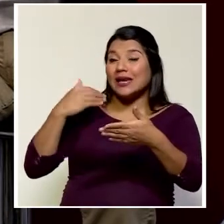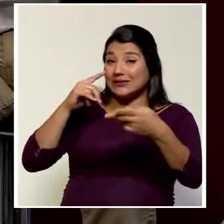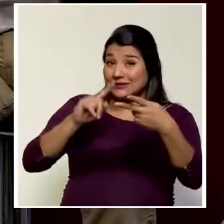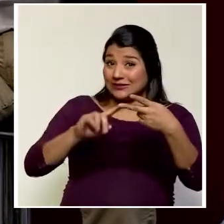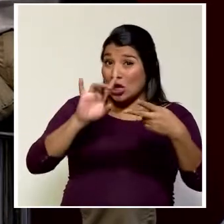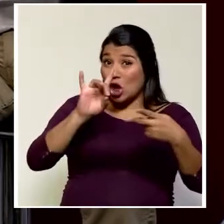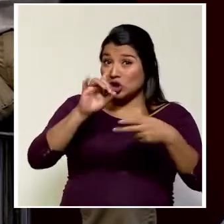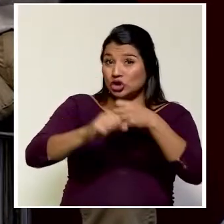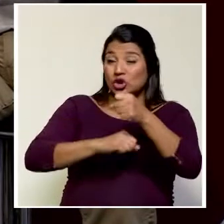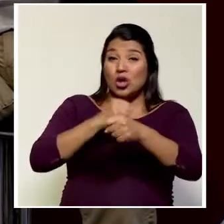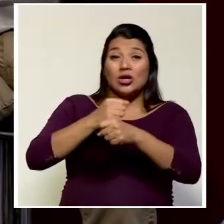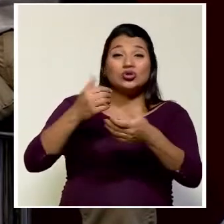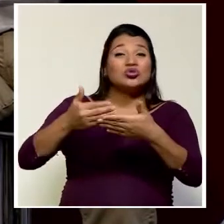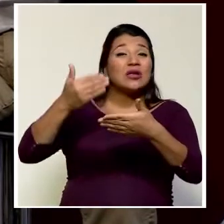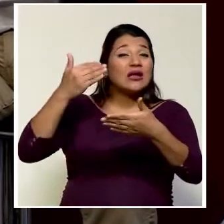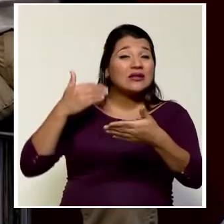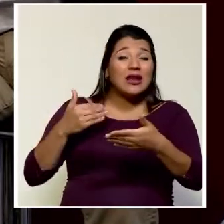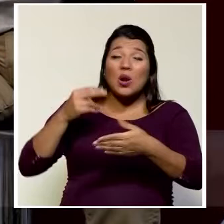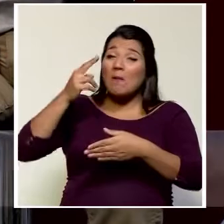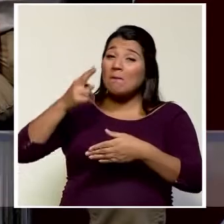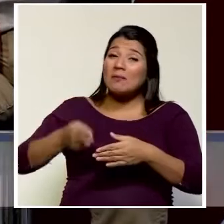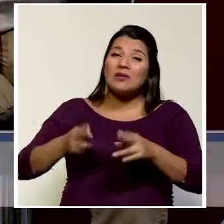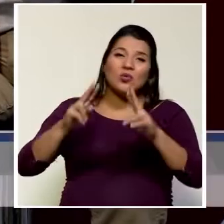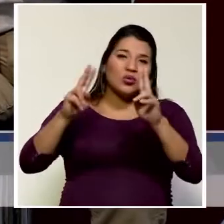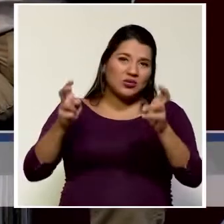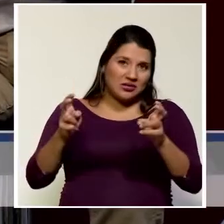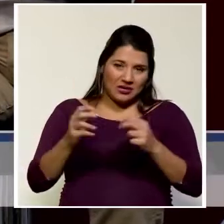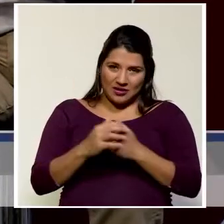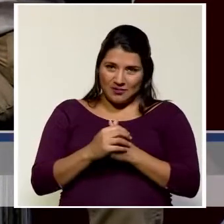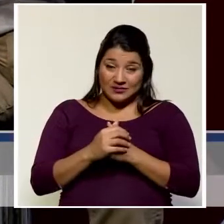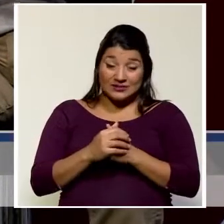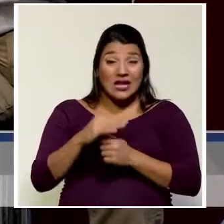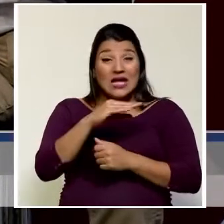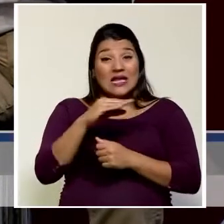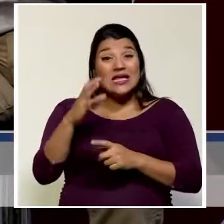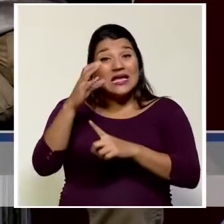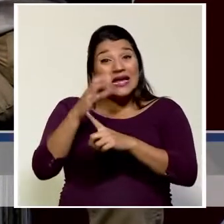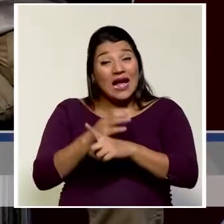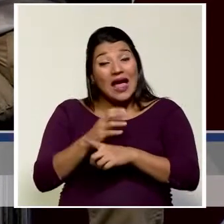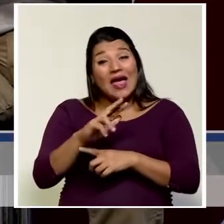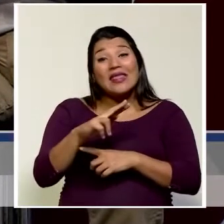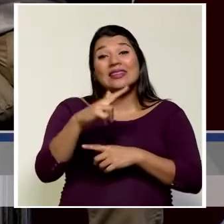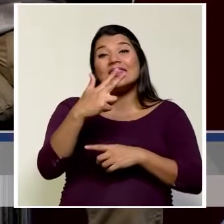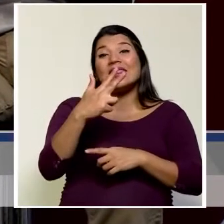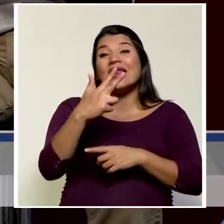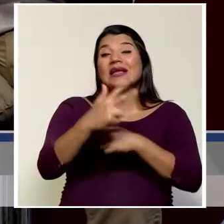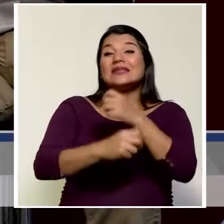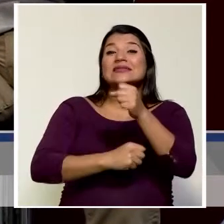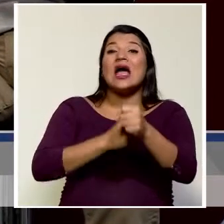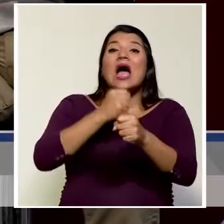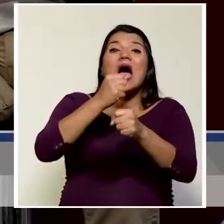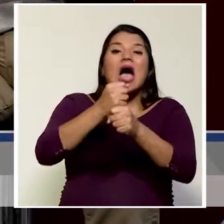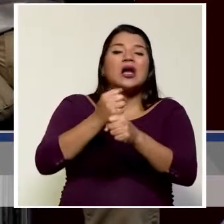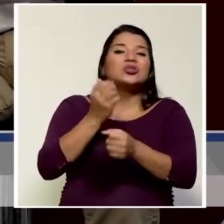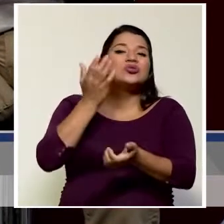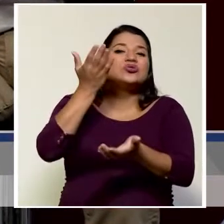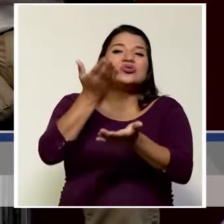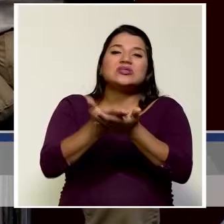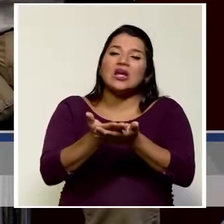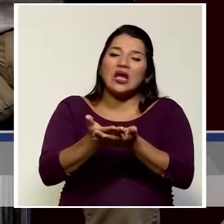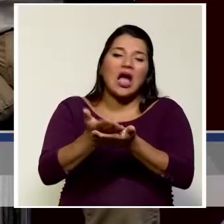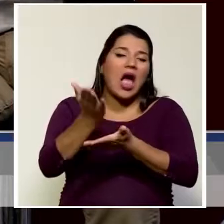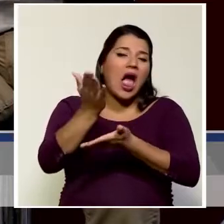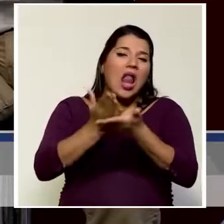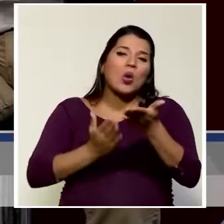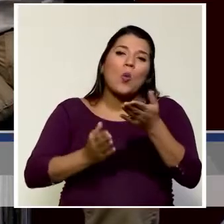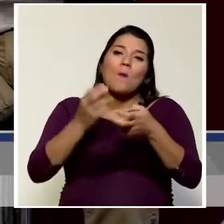eran prácticamente los mismos, incluyendo el hecho de que cada tercer año de administración cae un meteorito con algún caso de